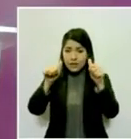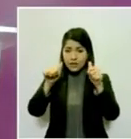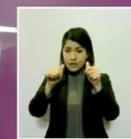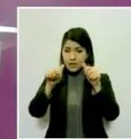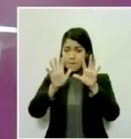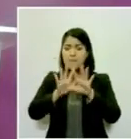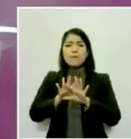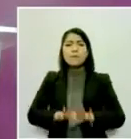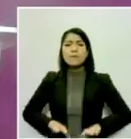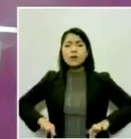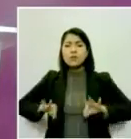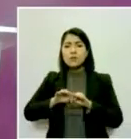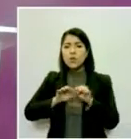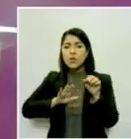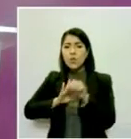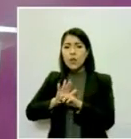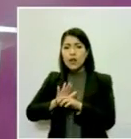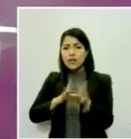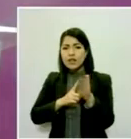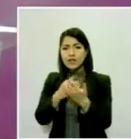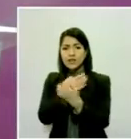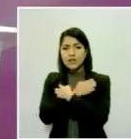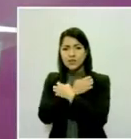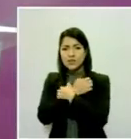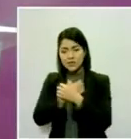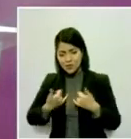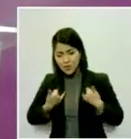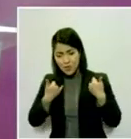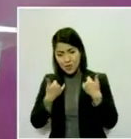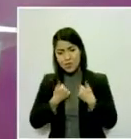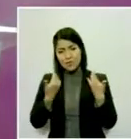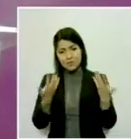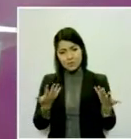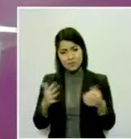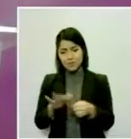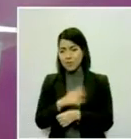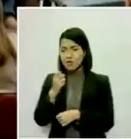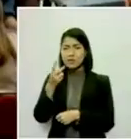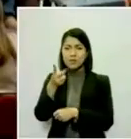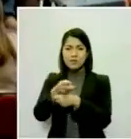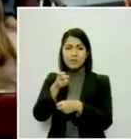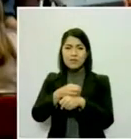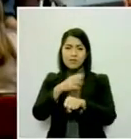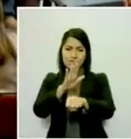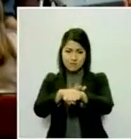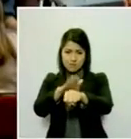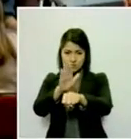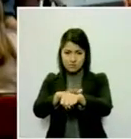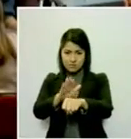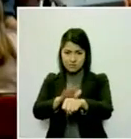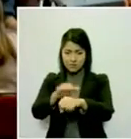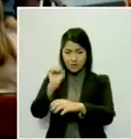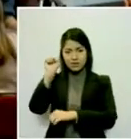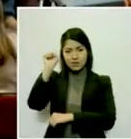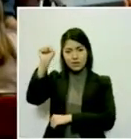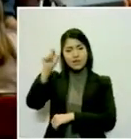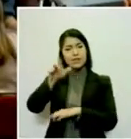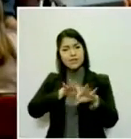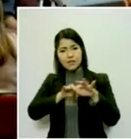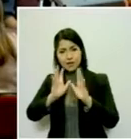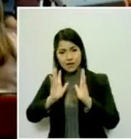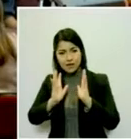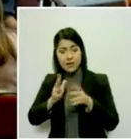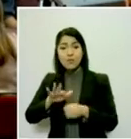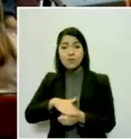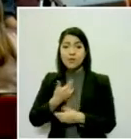todo el derecho a la educación de los jóvenes. Entonces, pues la invitación de que pues se pongan en función, porque